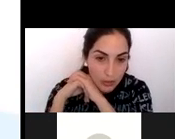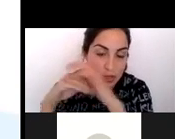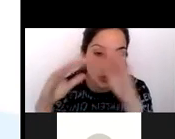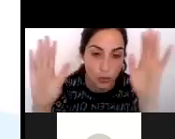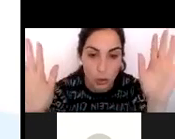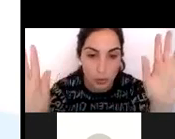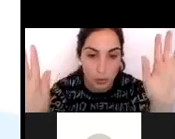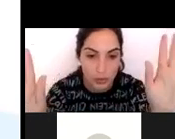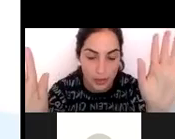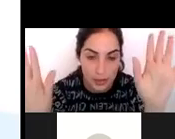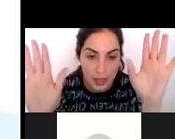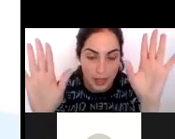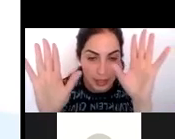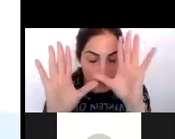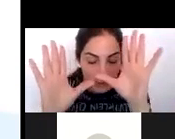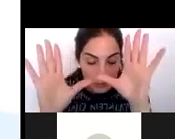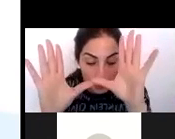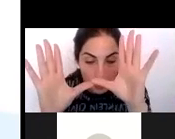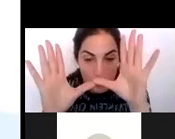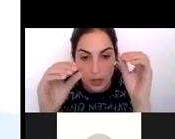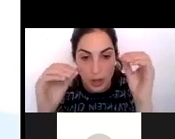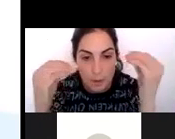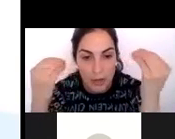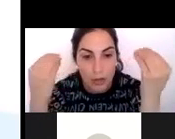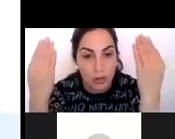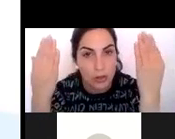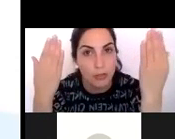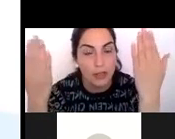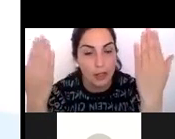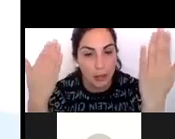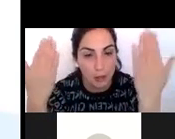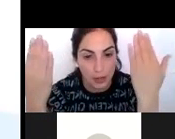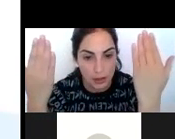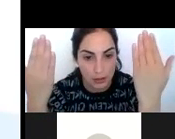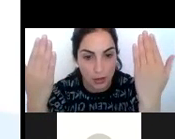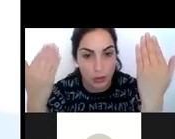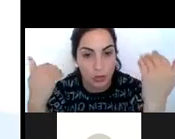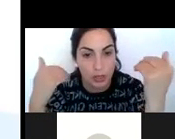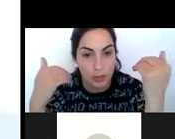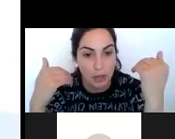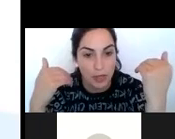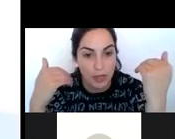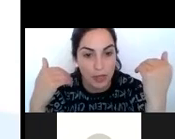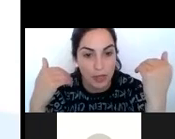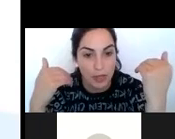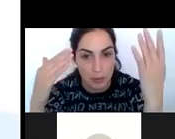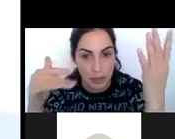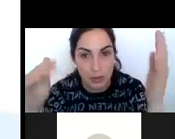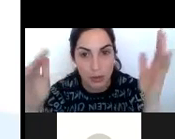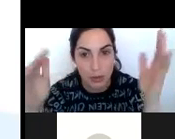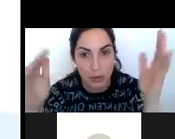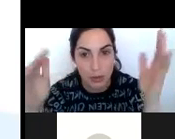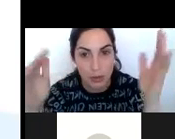dejar ahora son dos portadas que hablan de un mismo hecho, pero con diferente perspectiva, donde ustedes me lo van a analizar